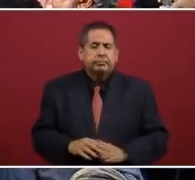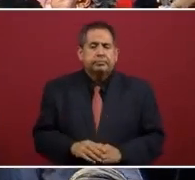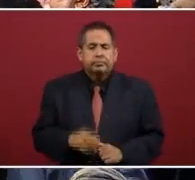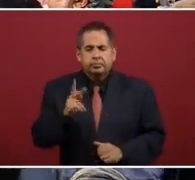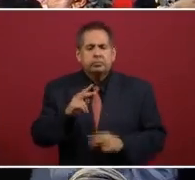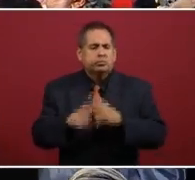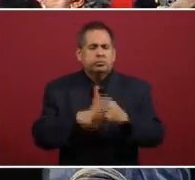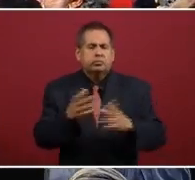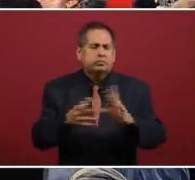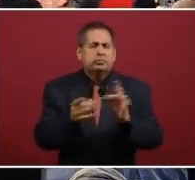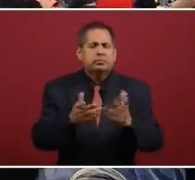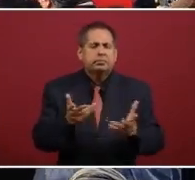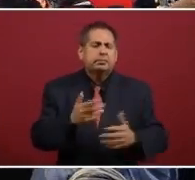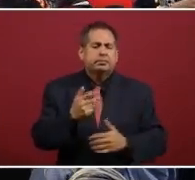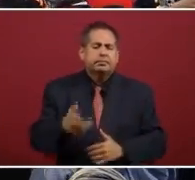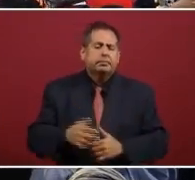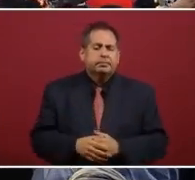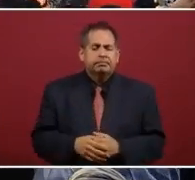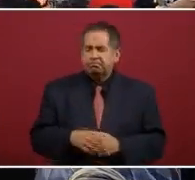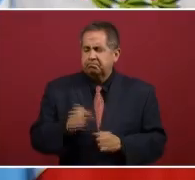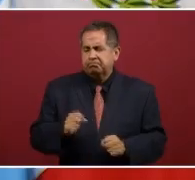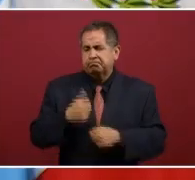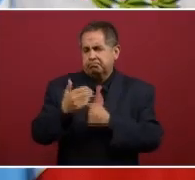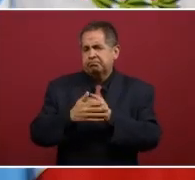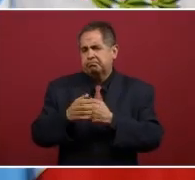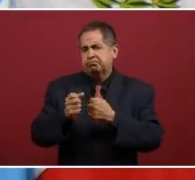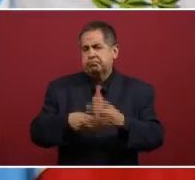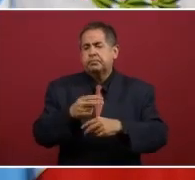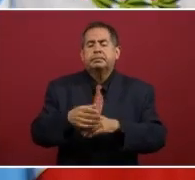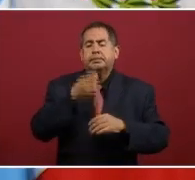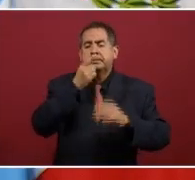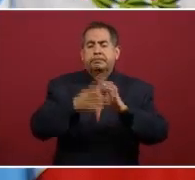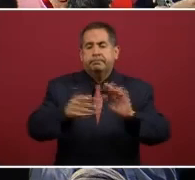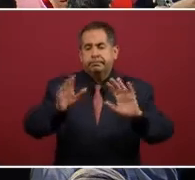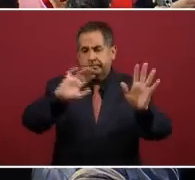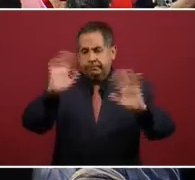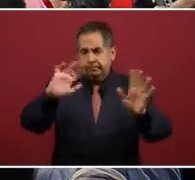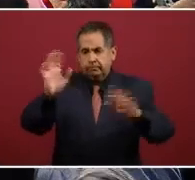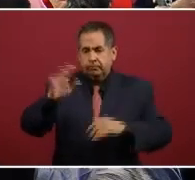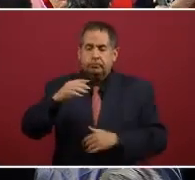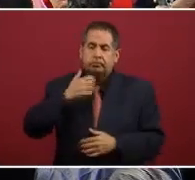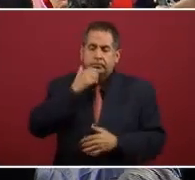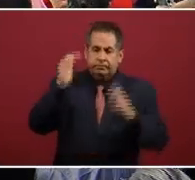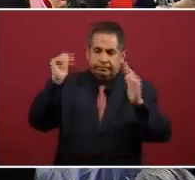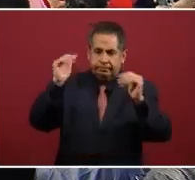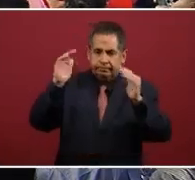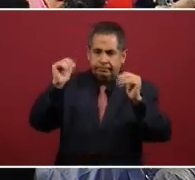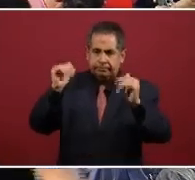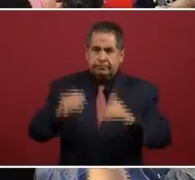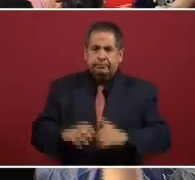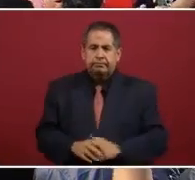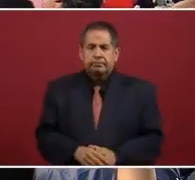lo va a hacer seguramente. Bueno, ahora sí ya nos tenemos que ir.